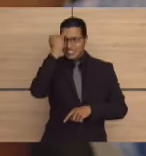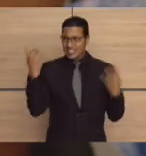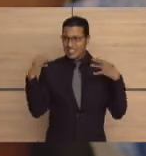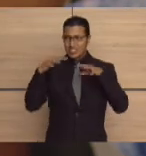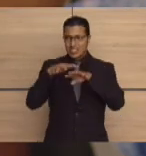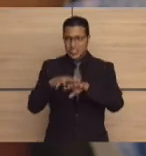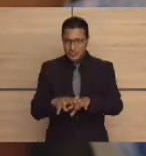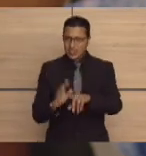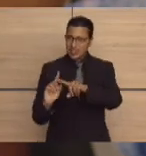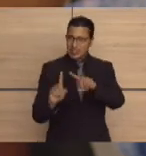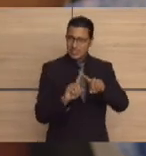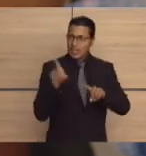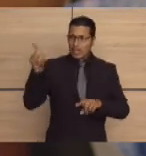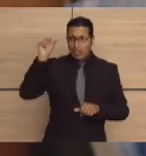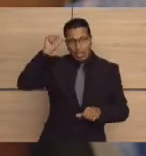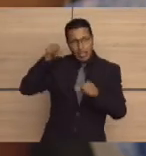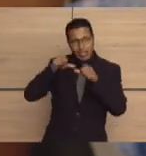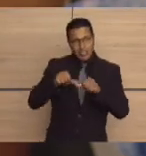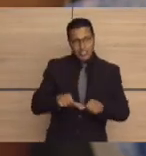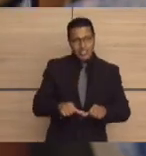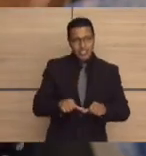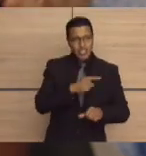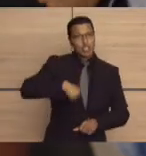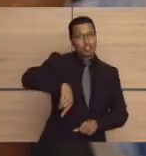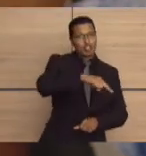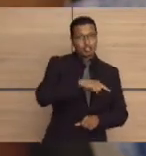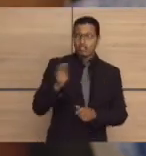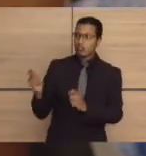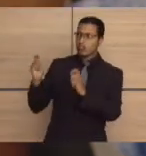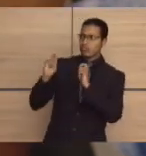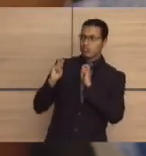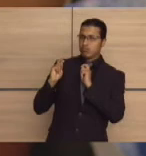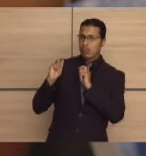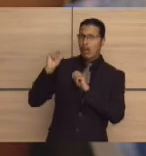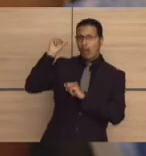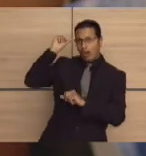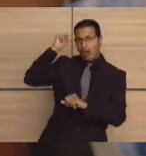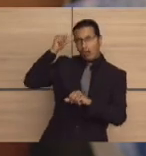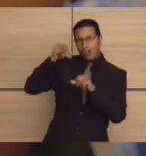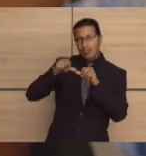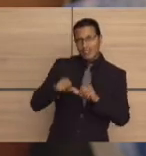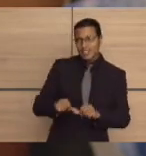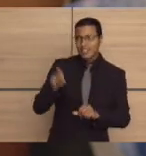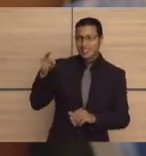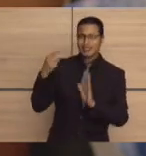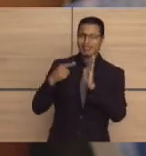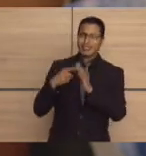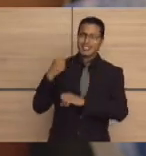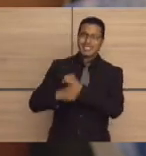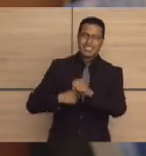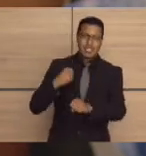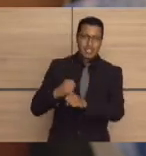esa memoria acumulada y que nosotros somos herederos de esa memoria milenaria